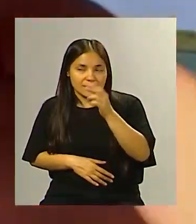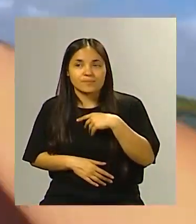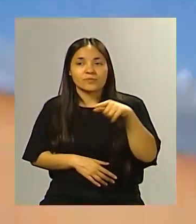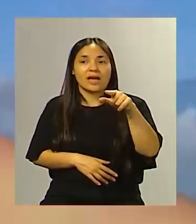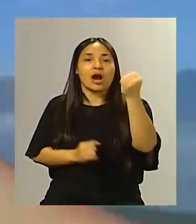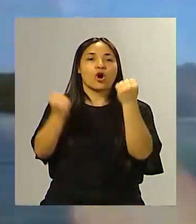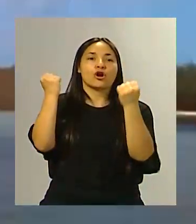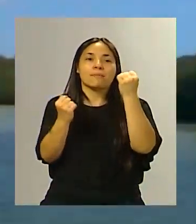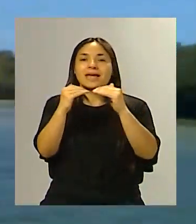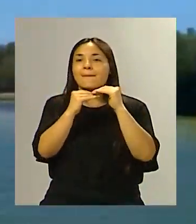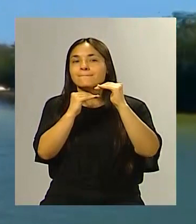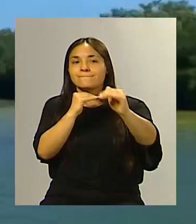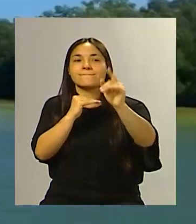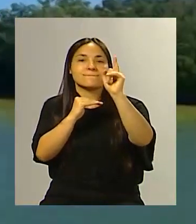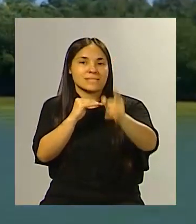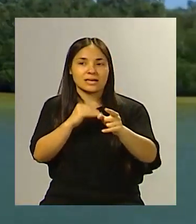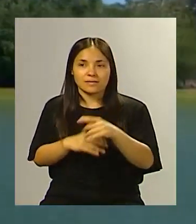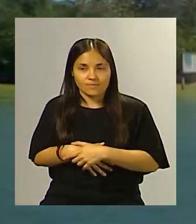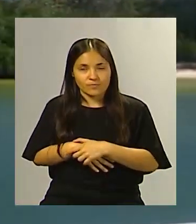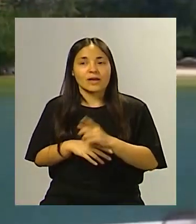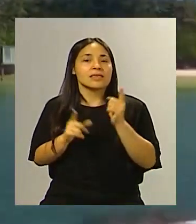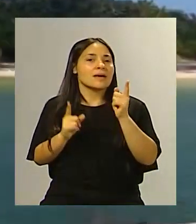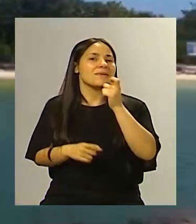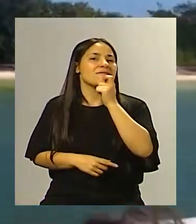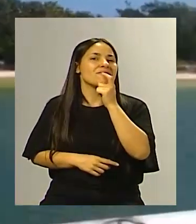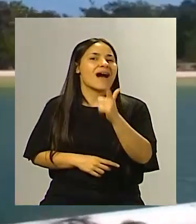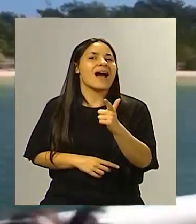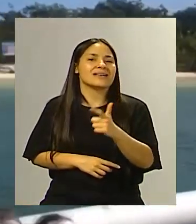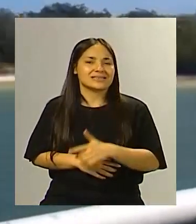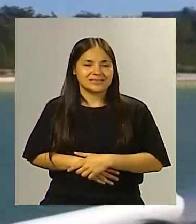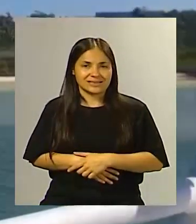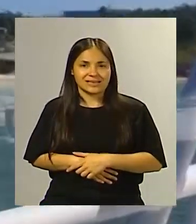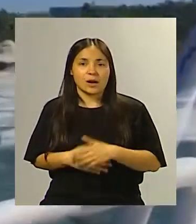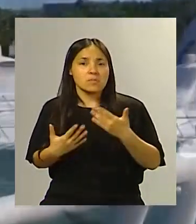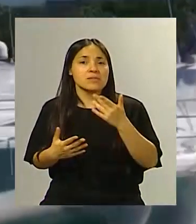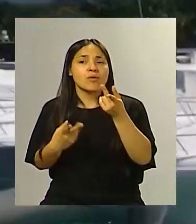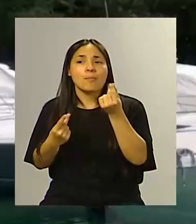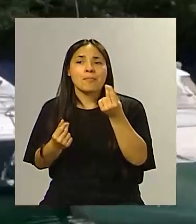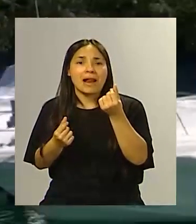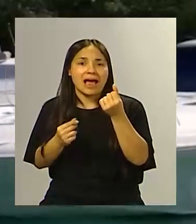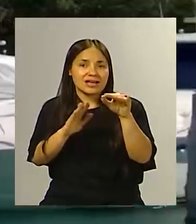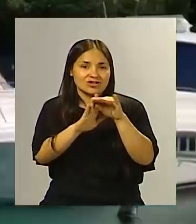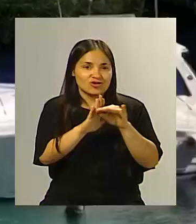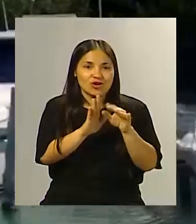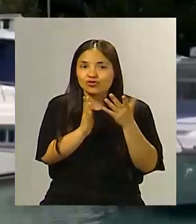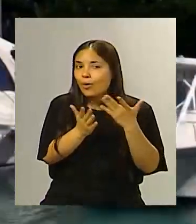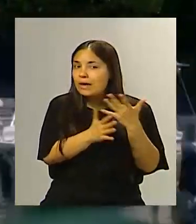estable y es hasta más fácil por ahí prever los precios que acá en la